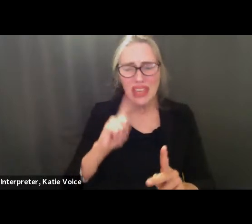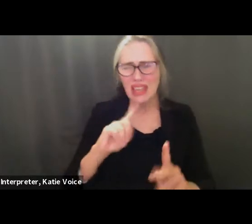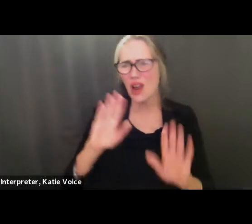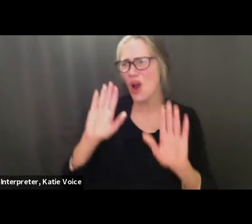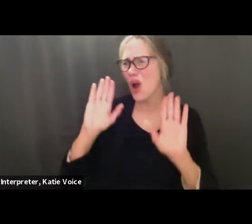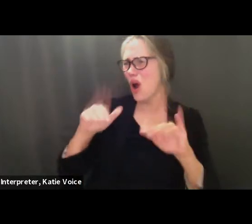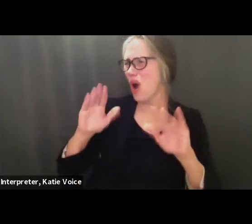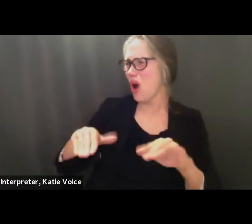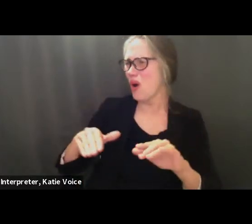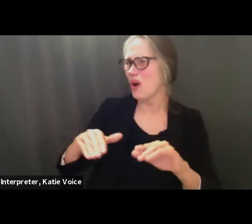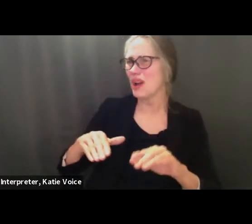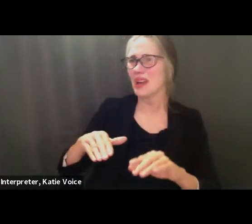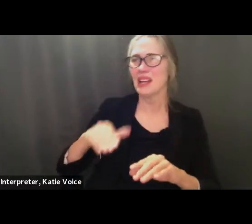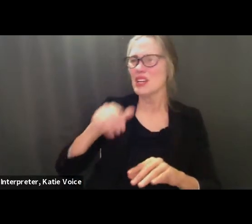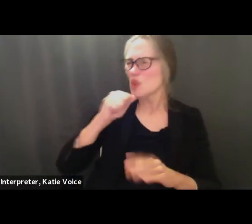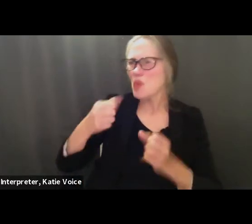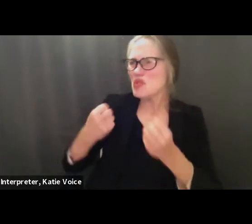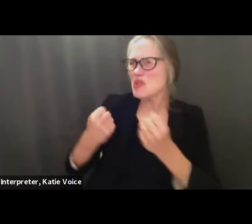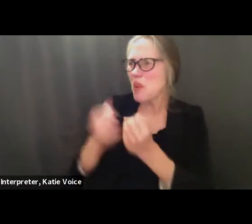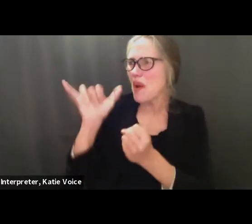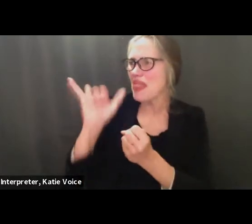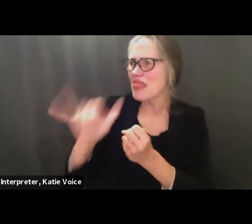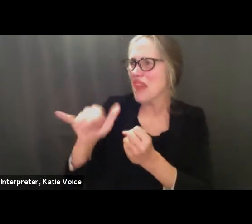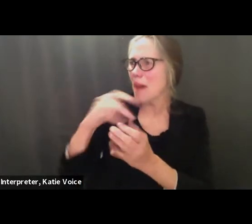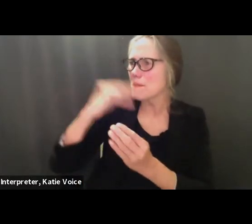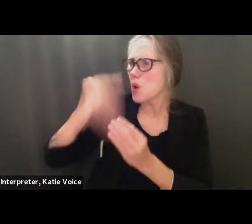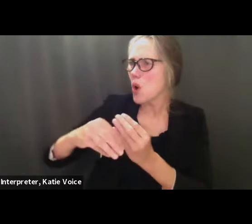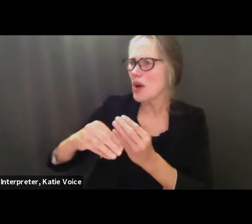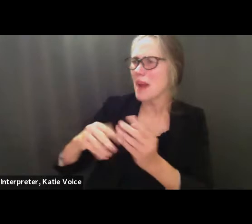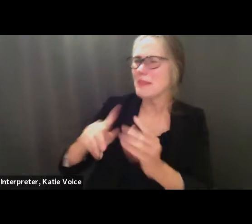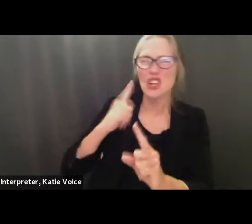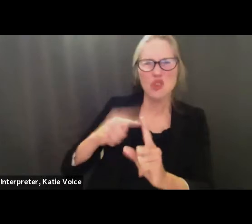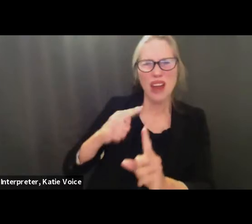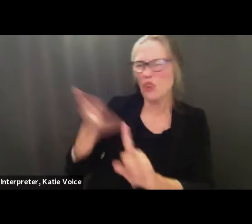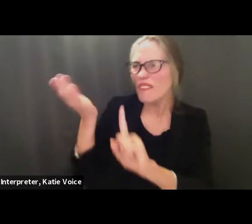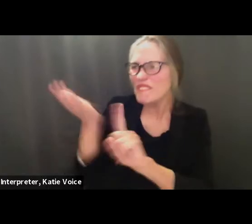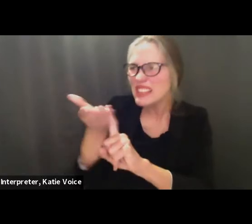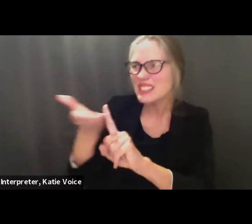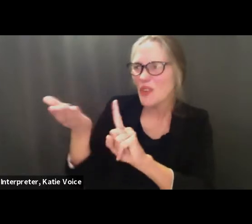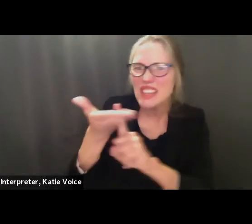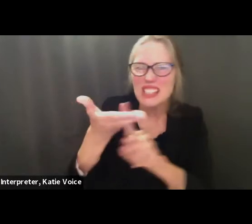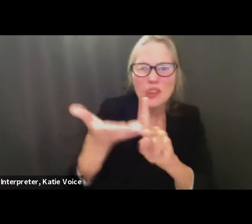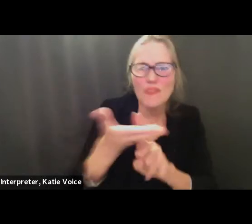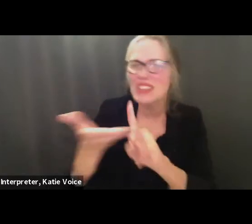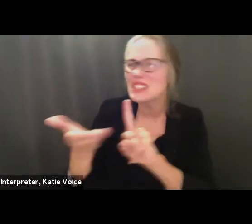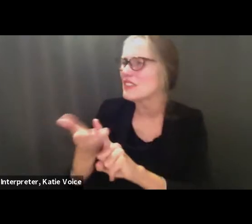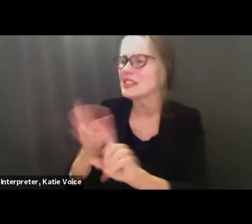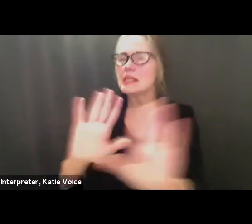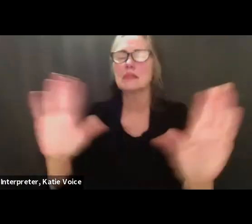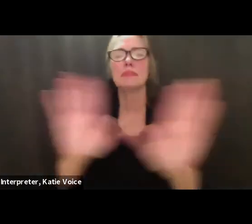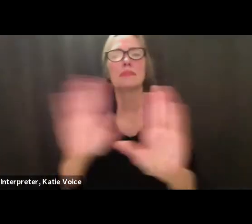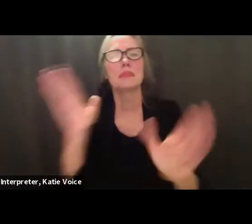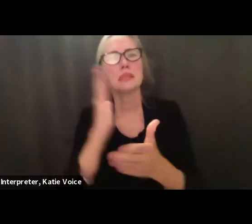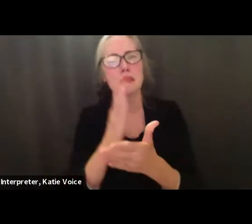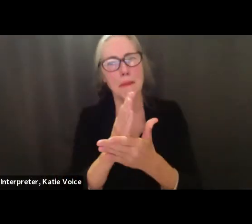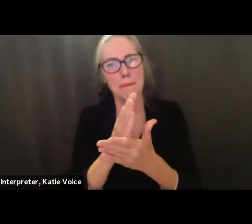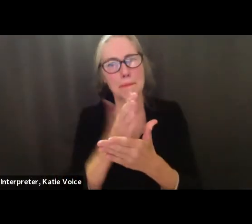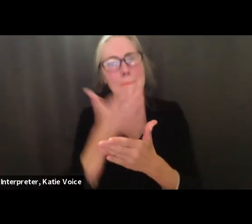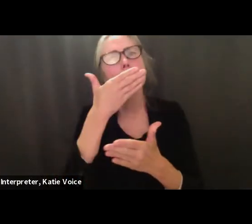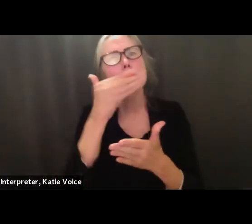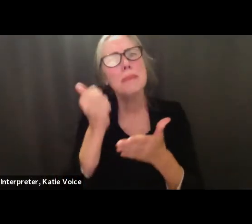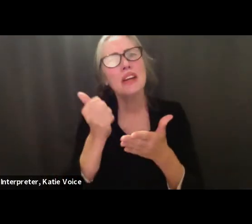todas las personas a ser más honestos con la información que se proporciona a todos los grupos de personas que